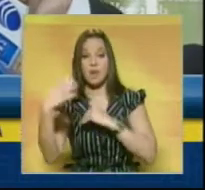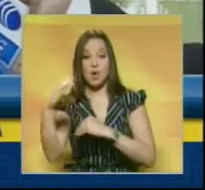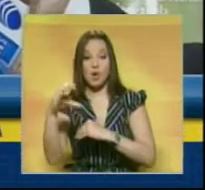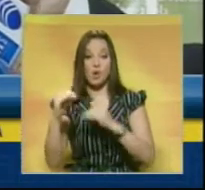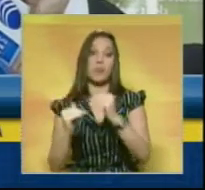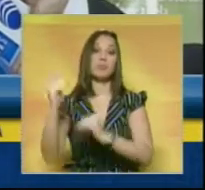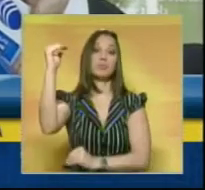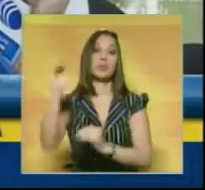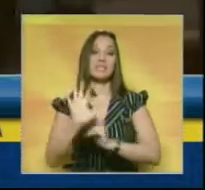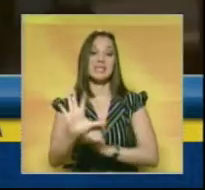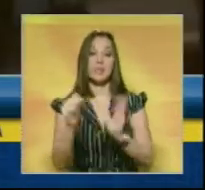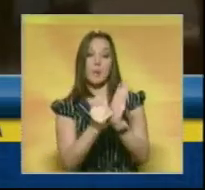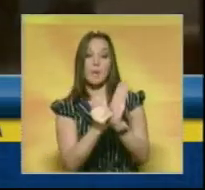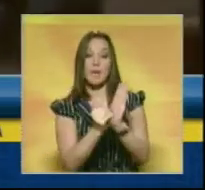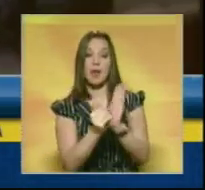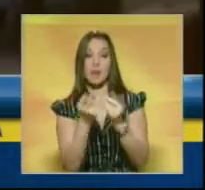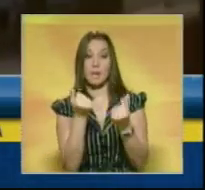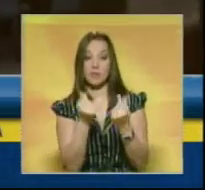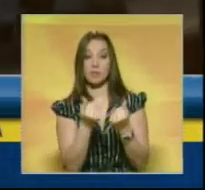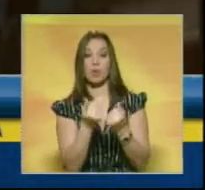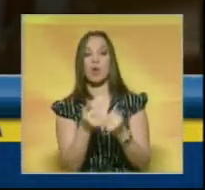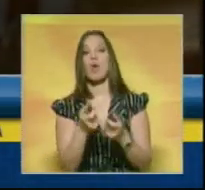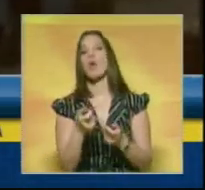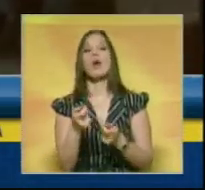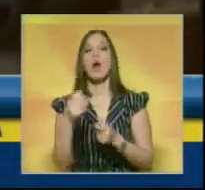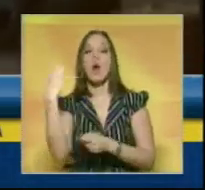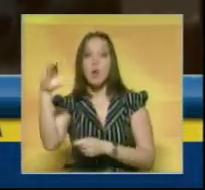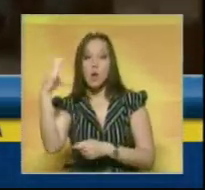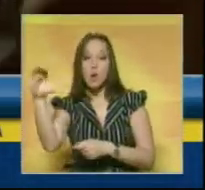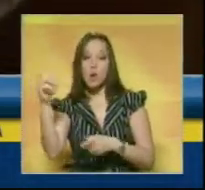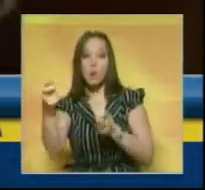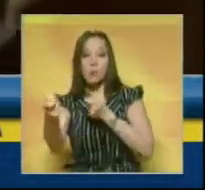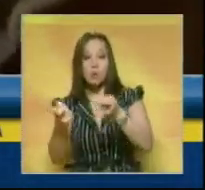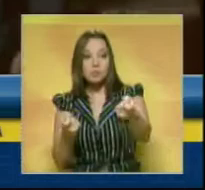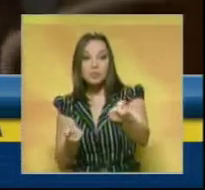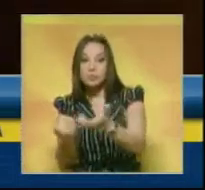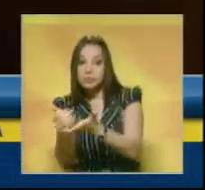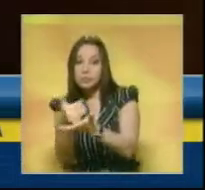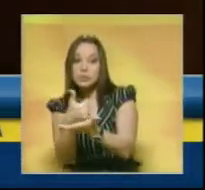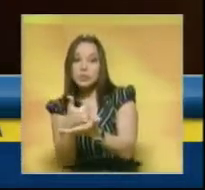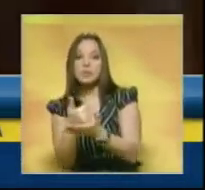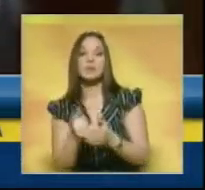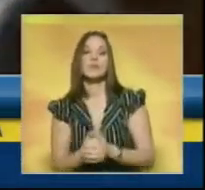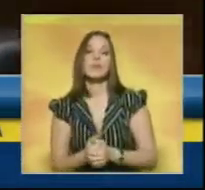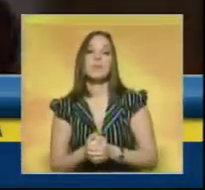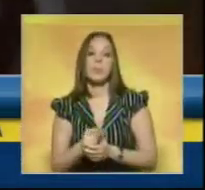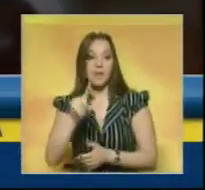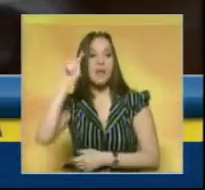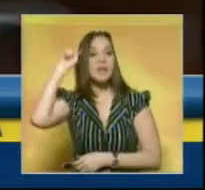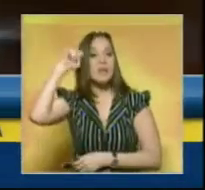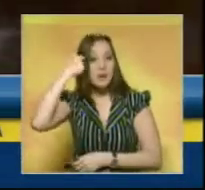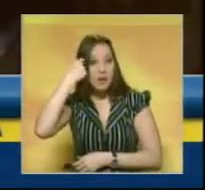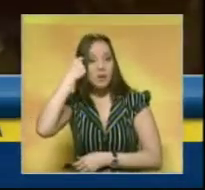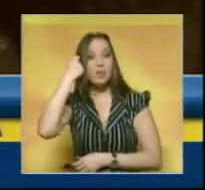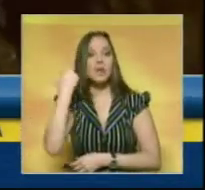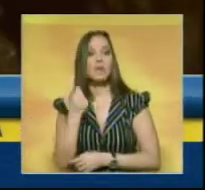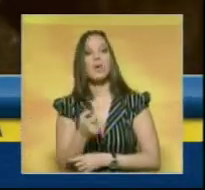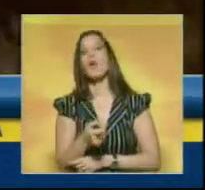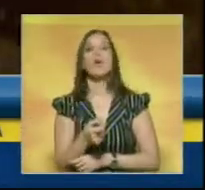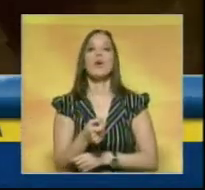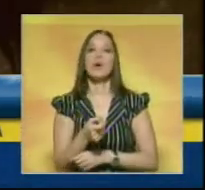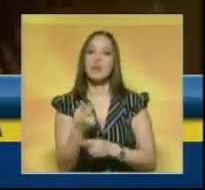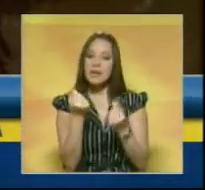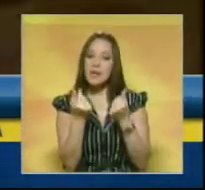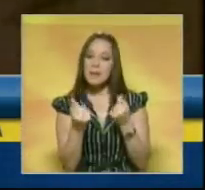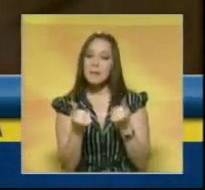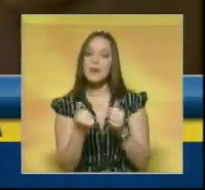sube a 5.000 pesos. Los colombianos contrabandistas lo venden a eso, y ya en el interior del país, recordemos que el precio normal de un galón de combustible